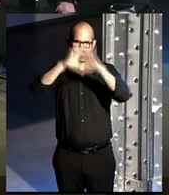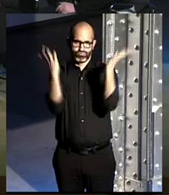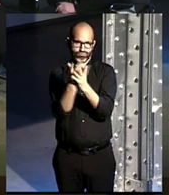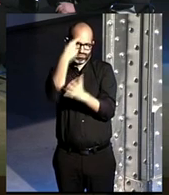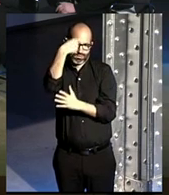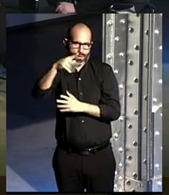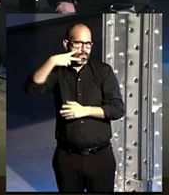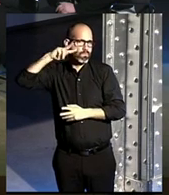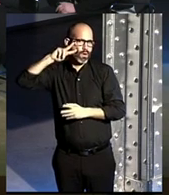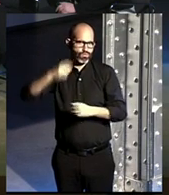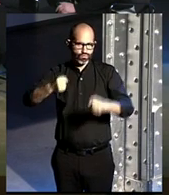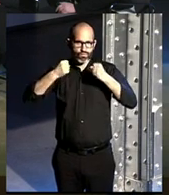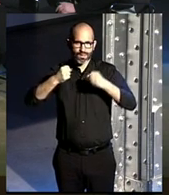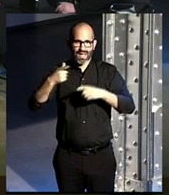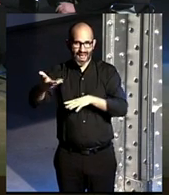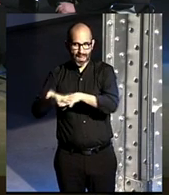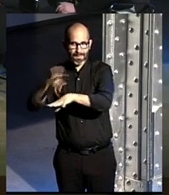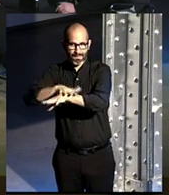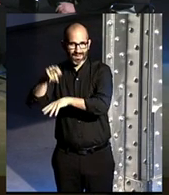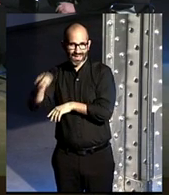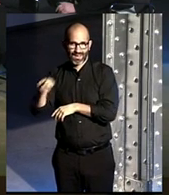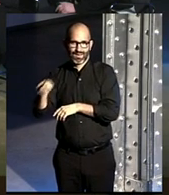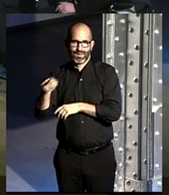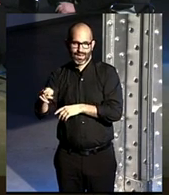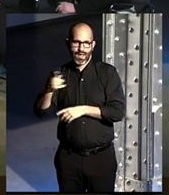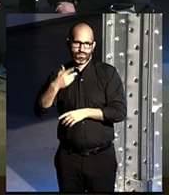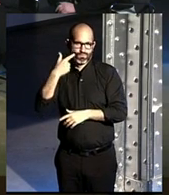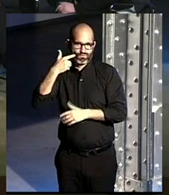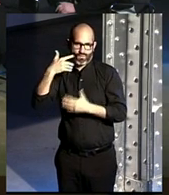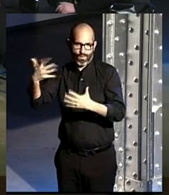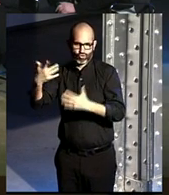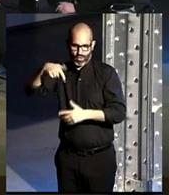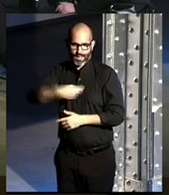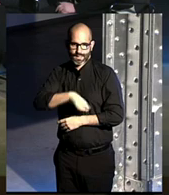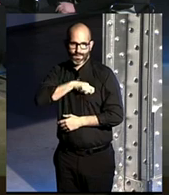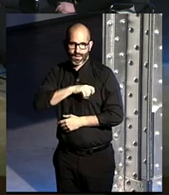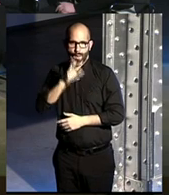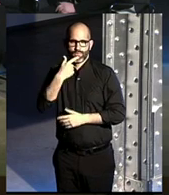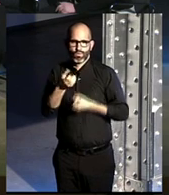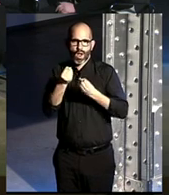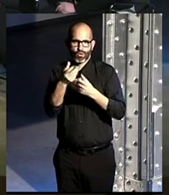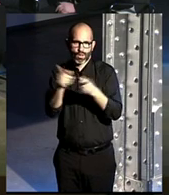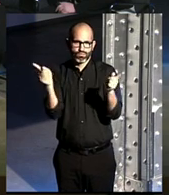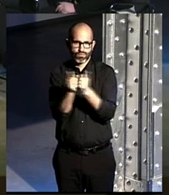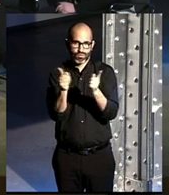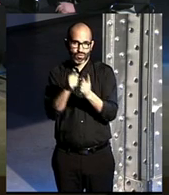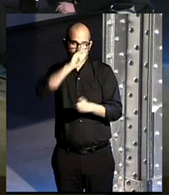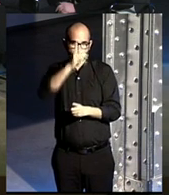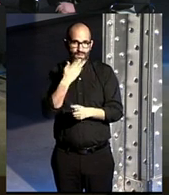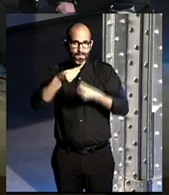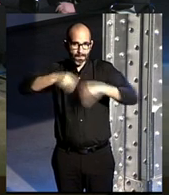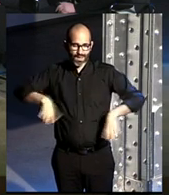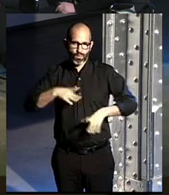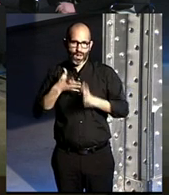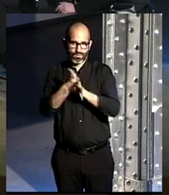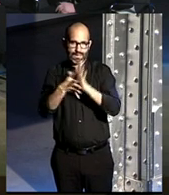caso de César muy galardonados en nuestro país. Voy a leer una breve semblanza para los pocos que desconozcáis quiénes son, que